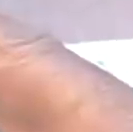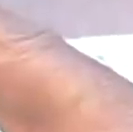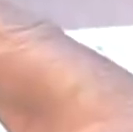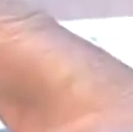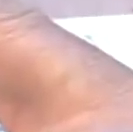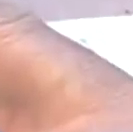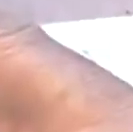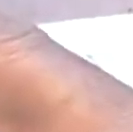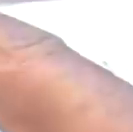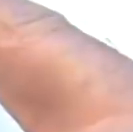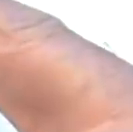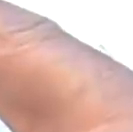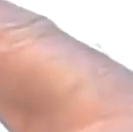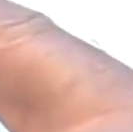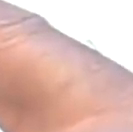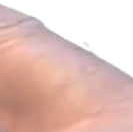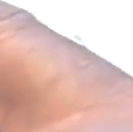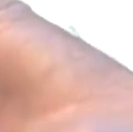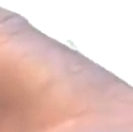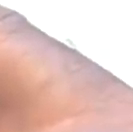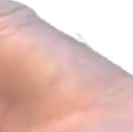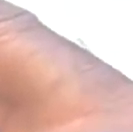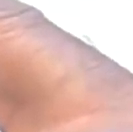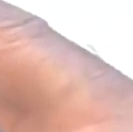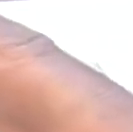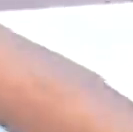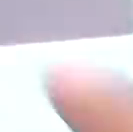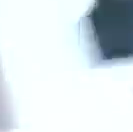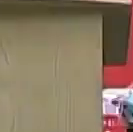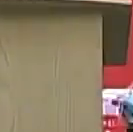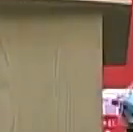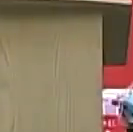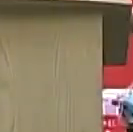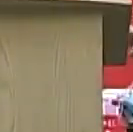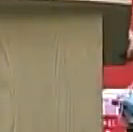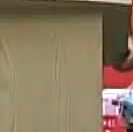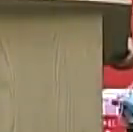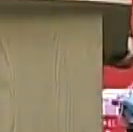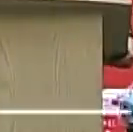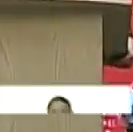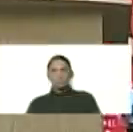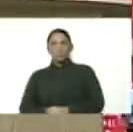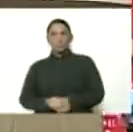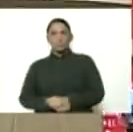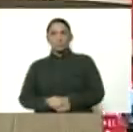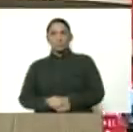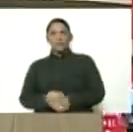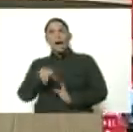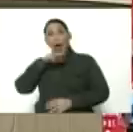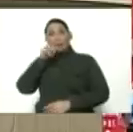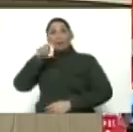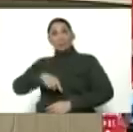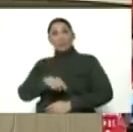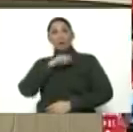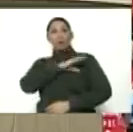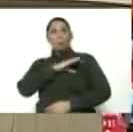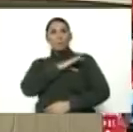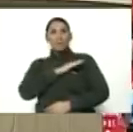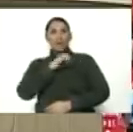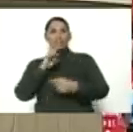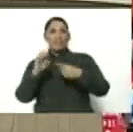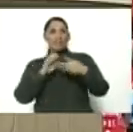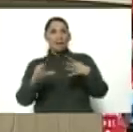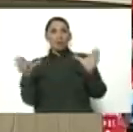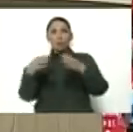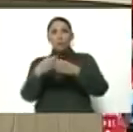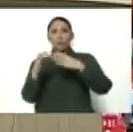él. Pero dice más, habla de la conformación de un comité estratégico que conformó Guaidó conjuntamente